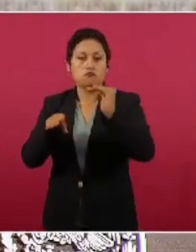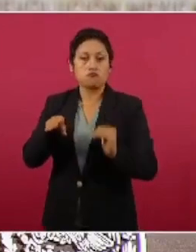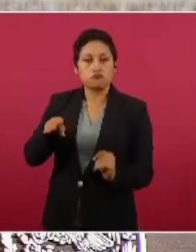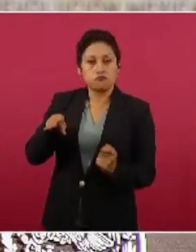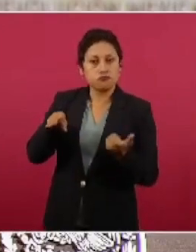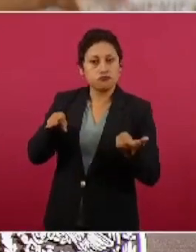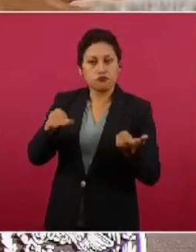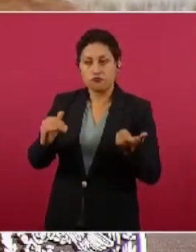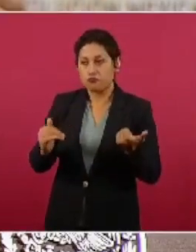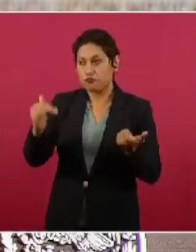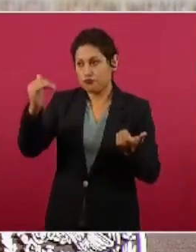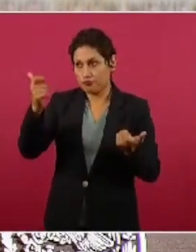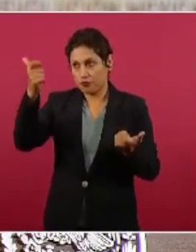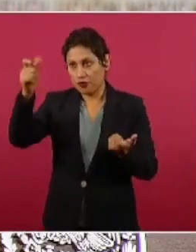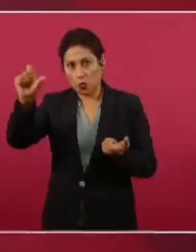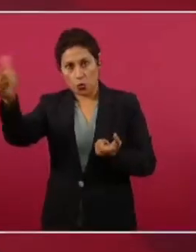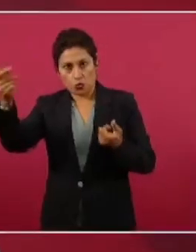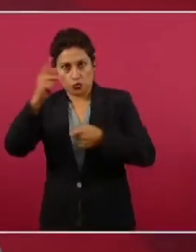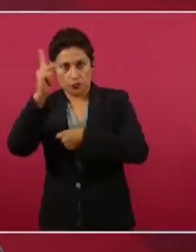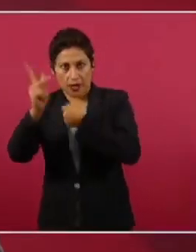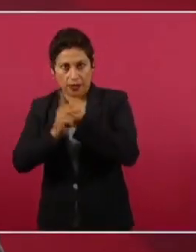Lo mismo pasaba en los ferrocarriles.